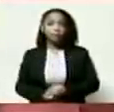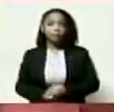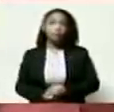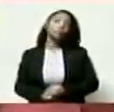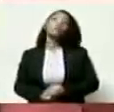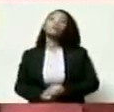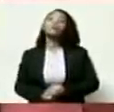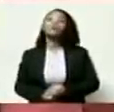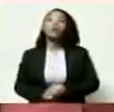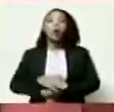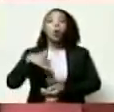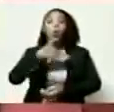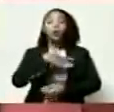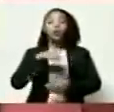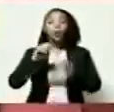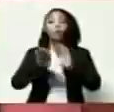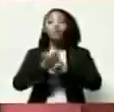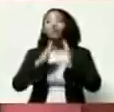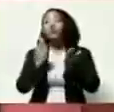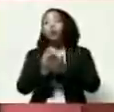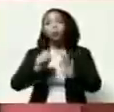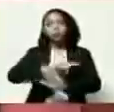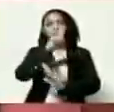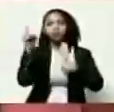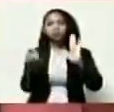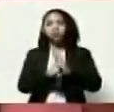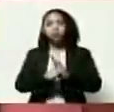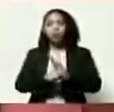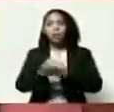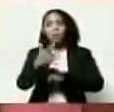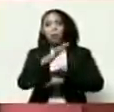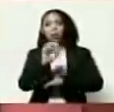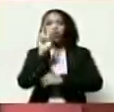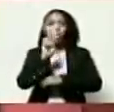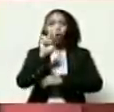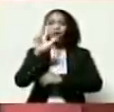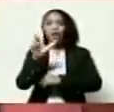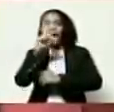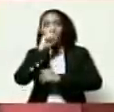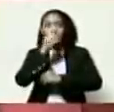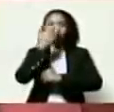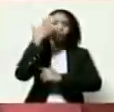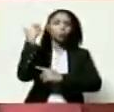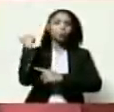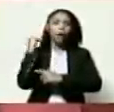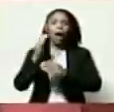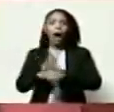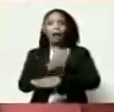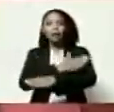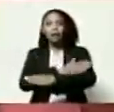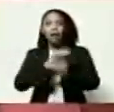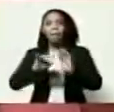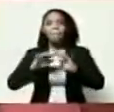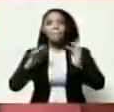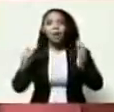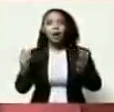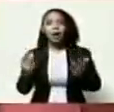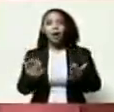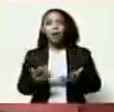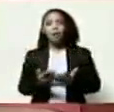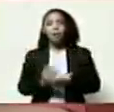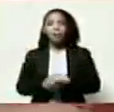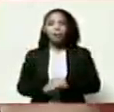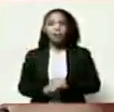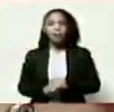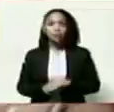Cuando el mundo entero, hace 2 o 3 años, antes de la pandemia, un poco antes de la pandemia,